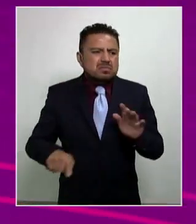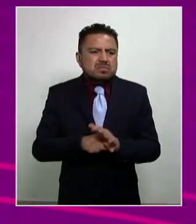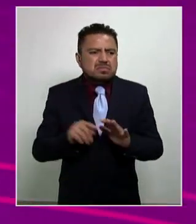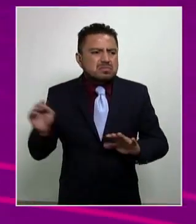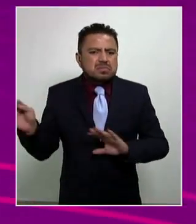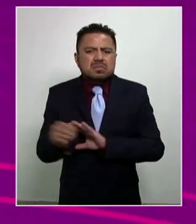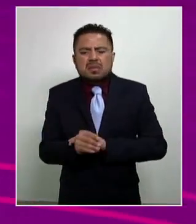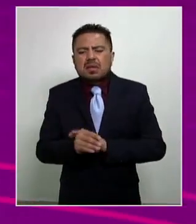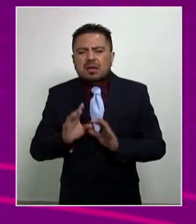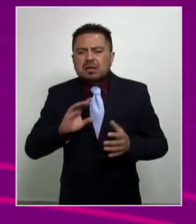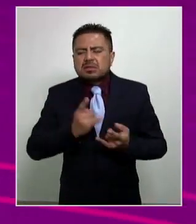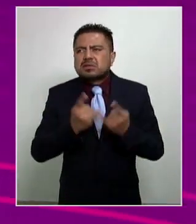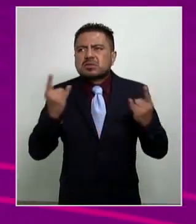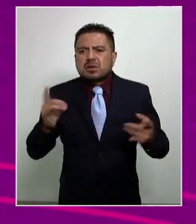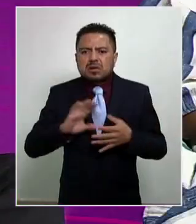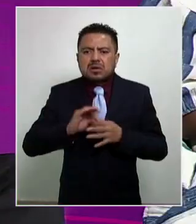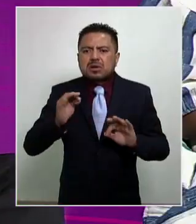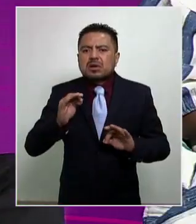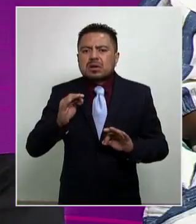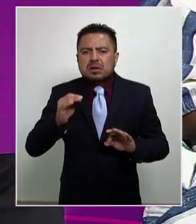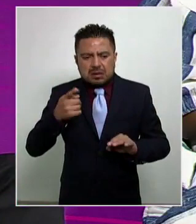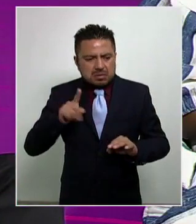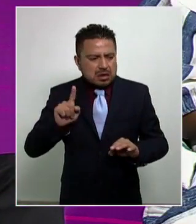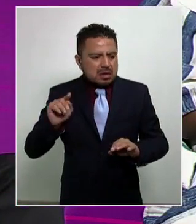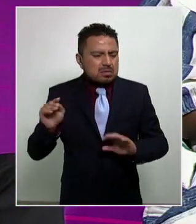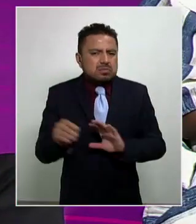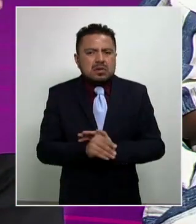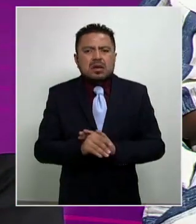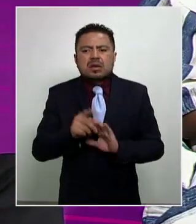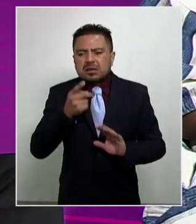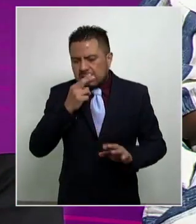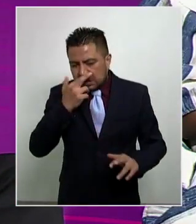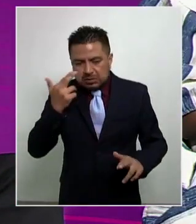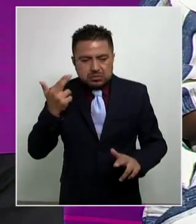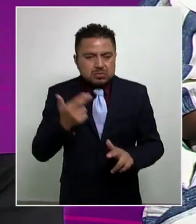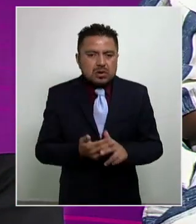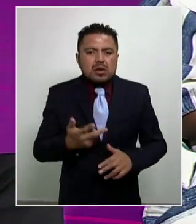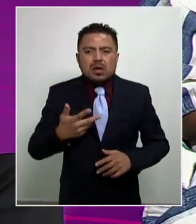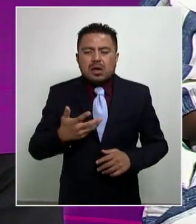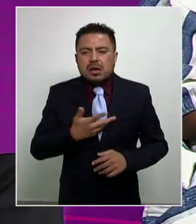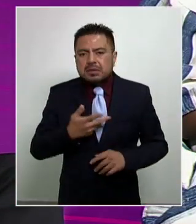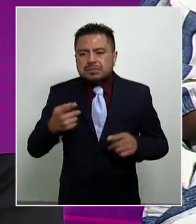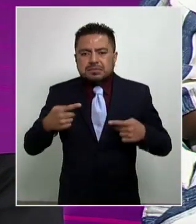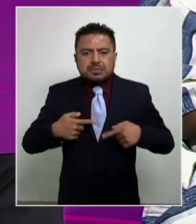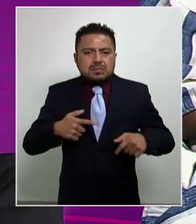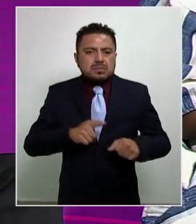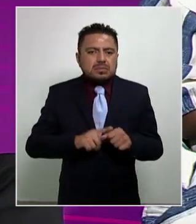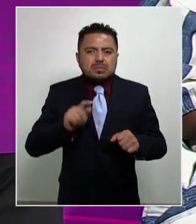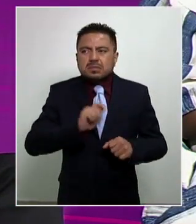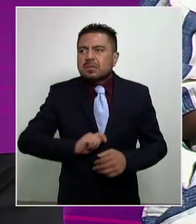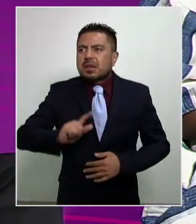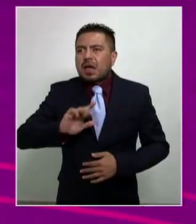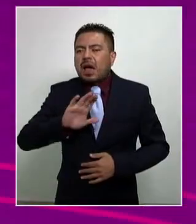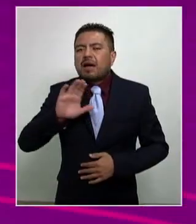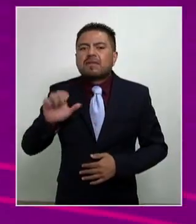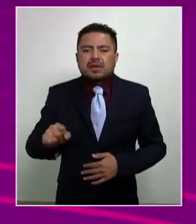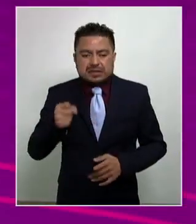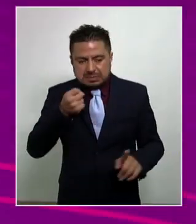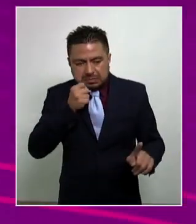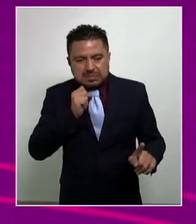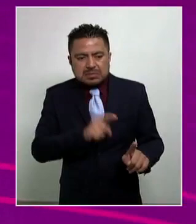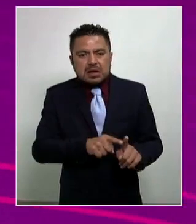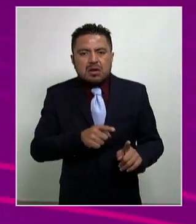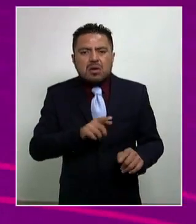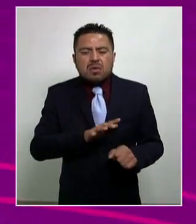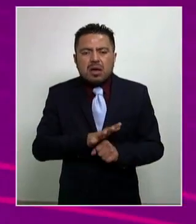alguna manera se ignora cierta responsabilidad que tuvieron personajes africanos, incluso en que es uno